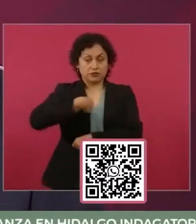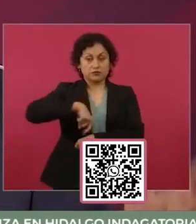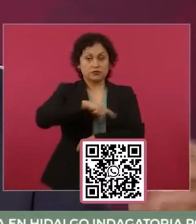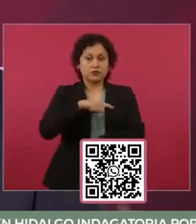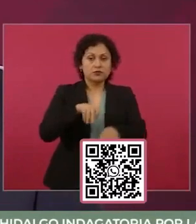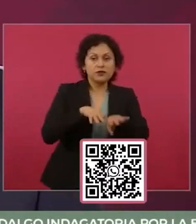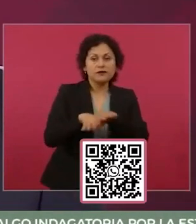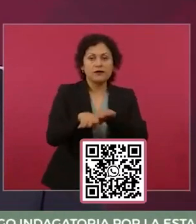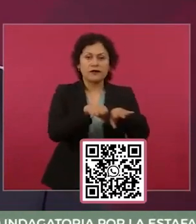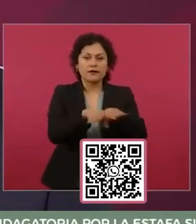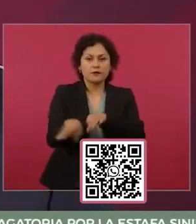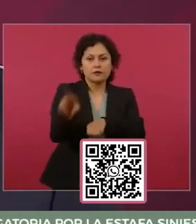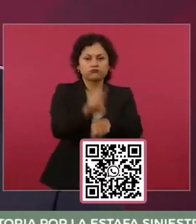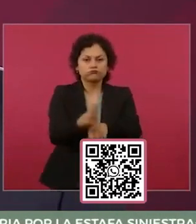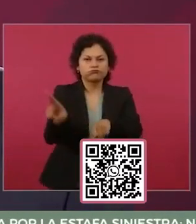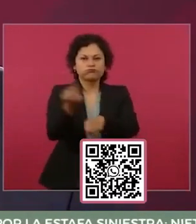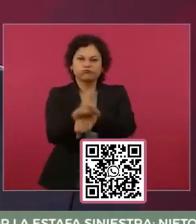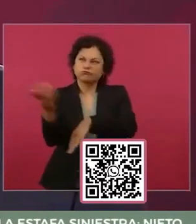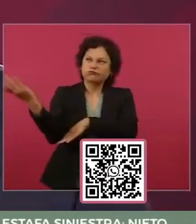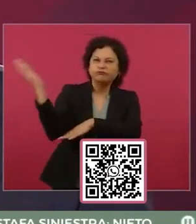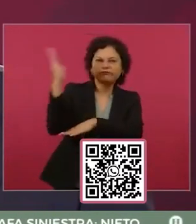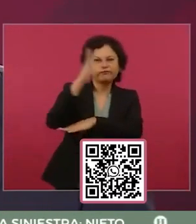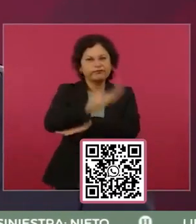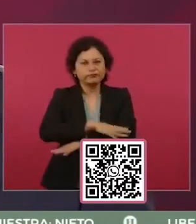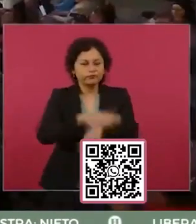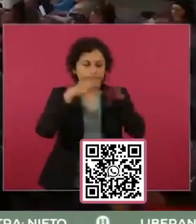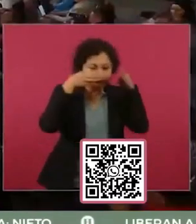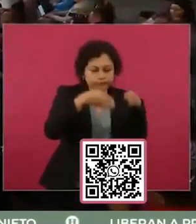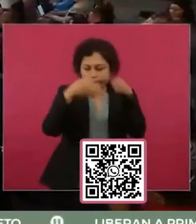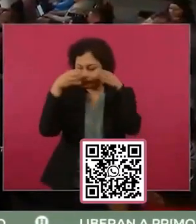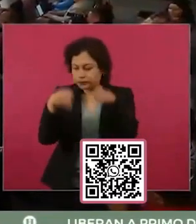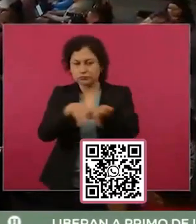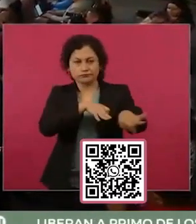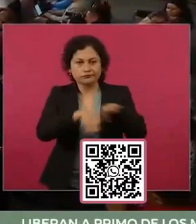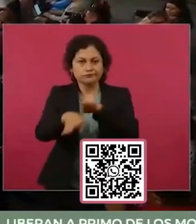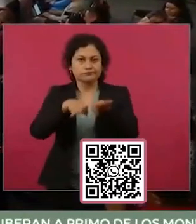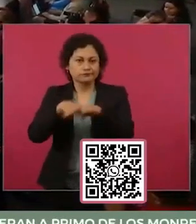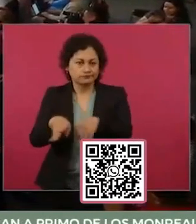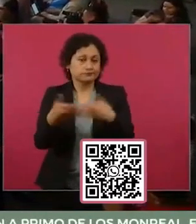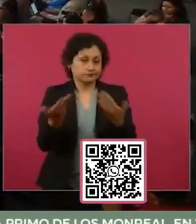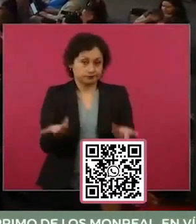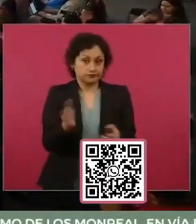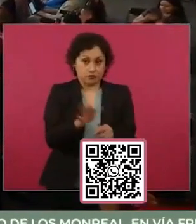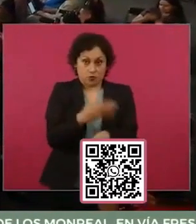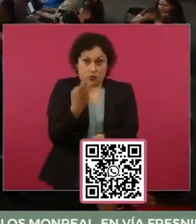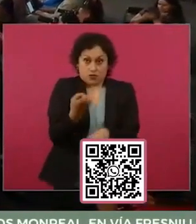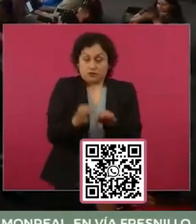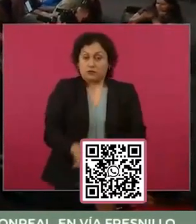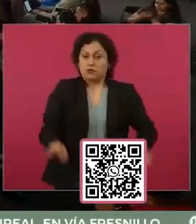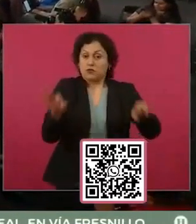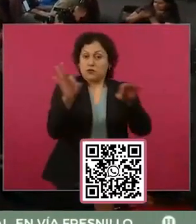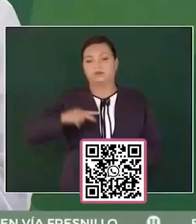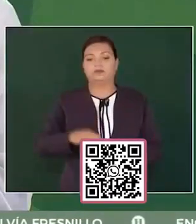ahora ya se arrogó, se dio la libertad de decir él qué